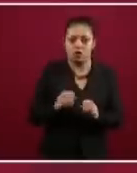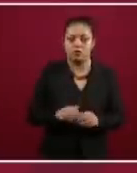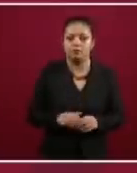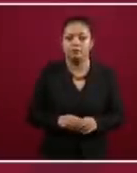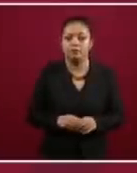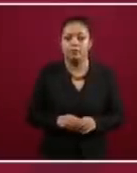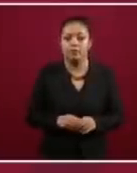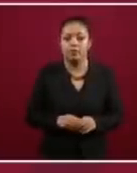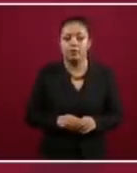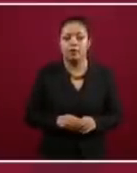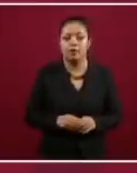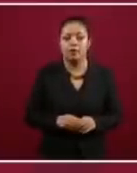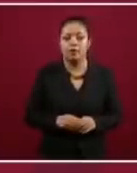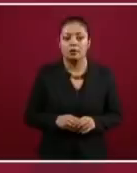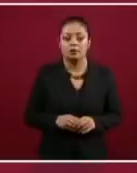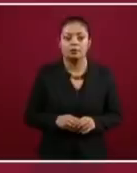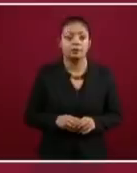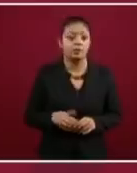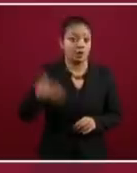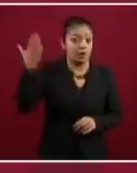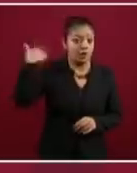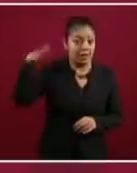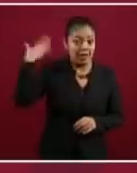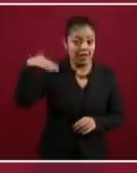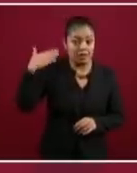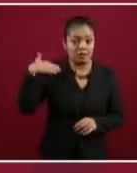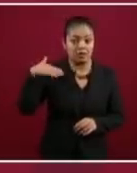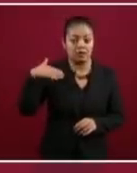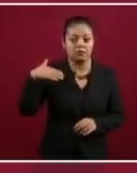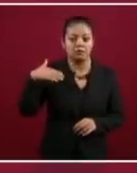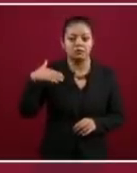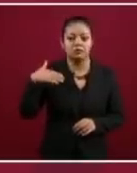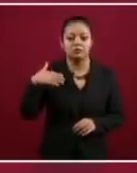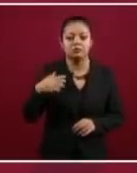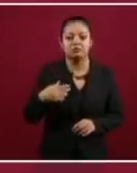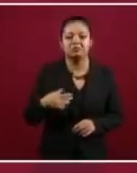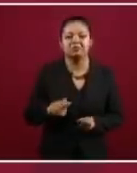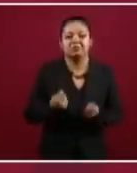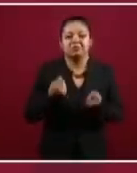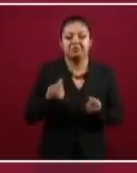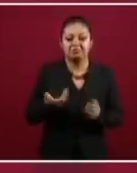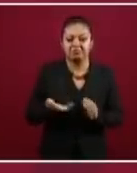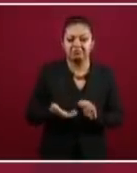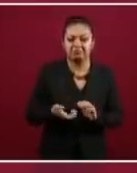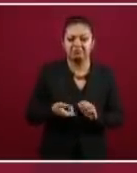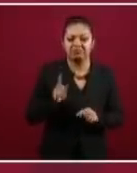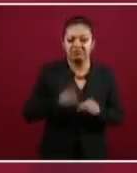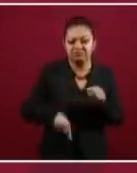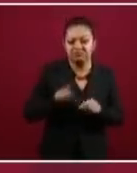Antes se hacían las obras y para cumplir con